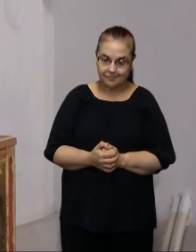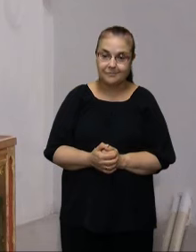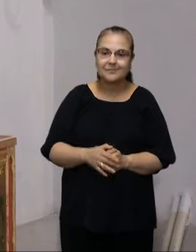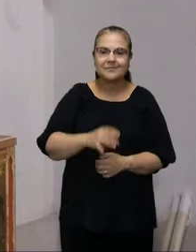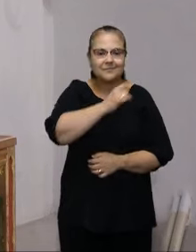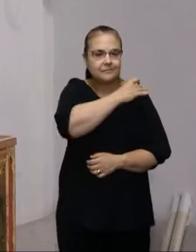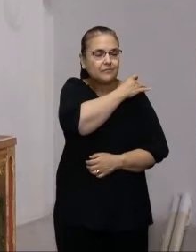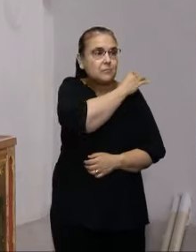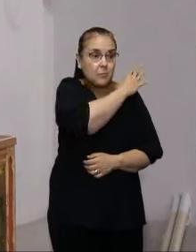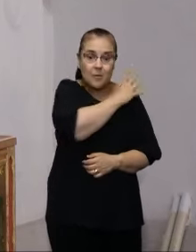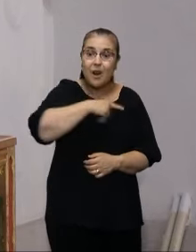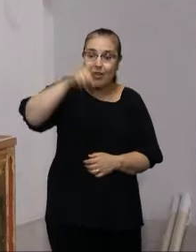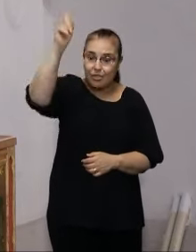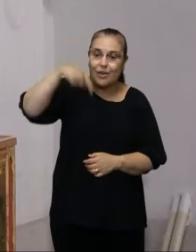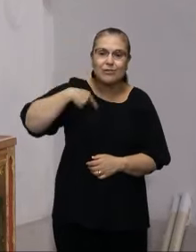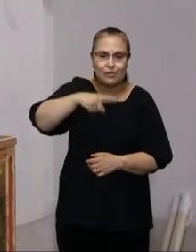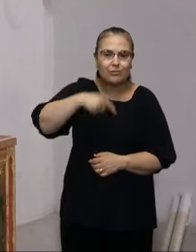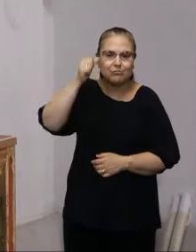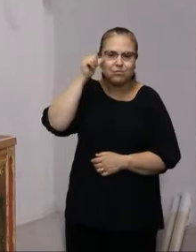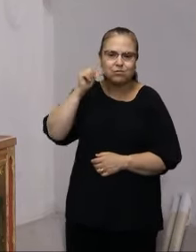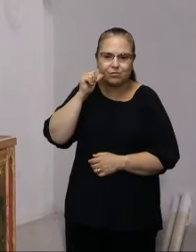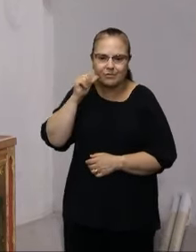Despreciaste al Dios que te engendró.